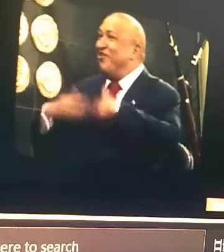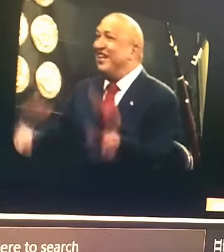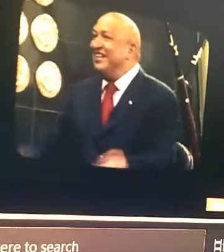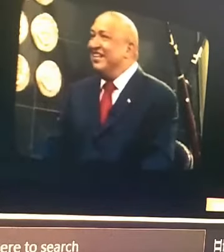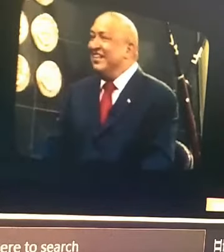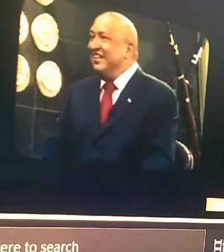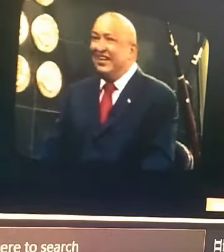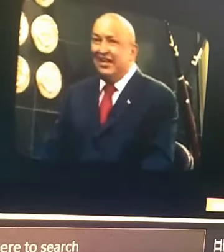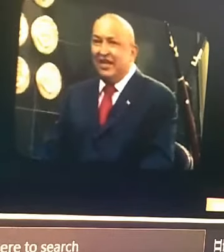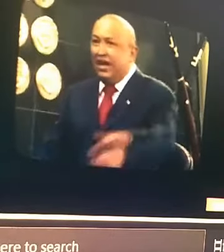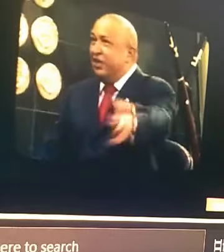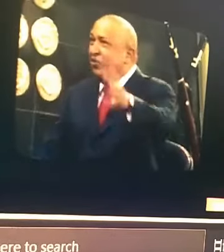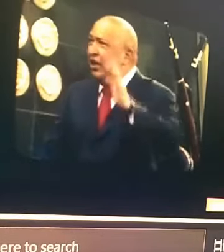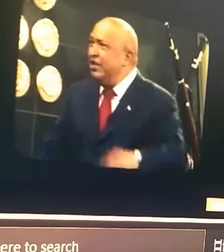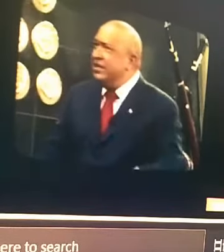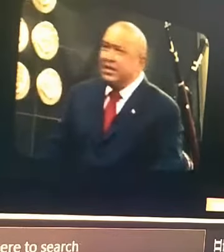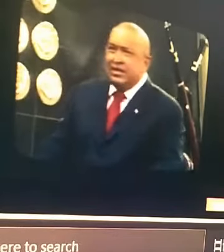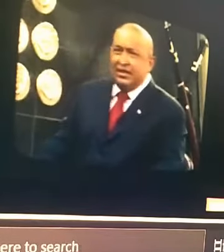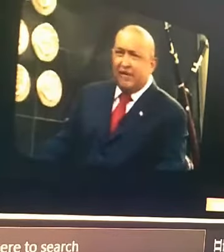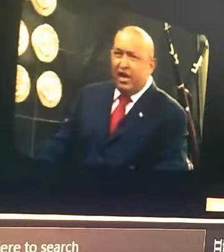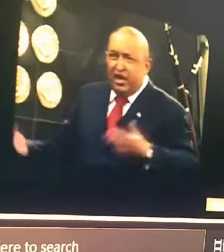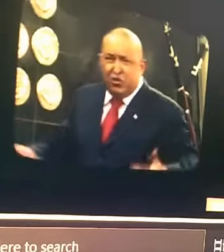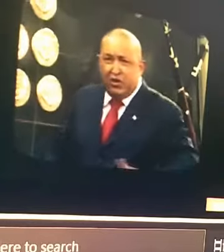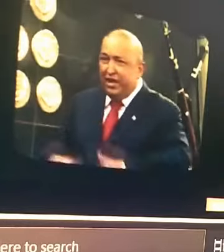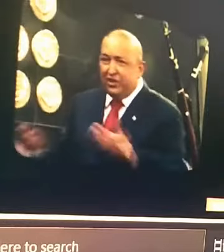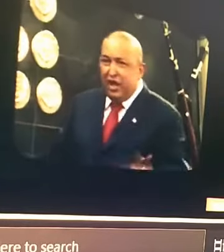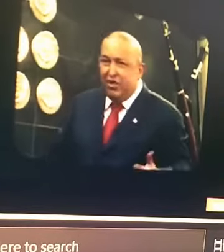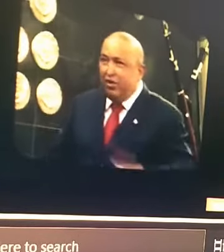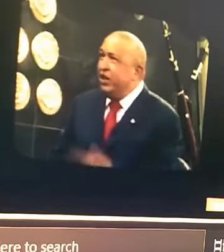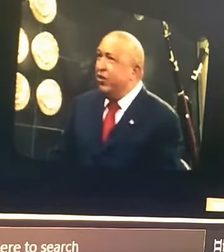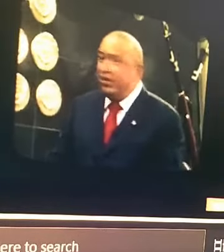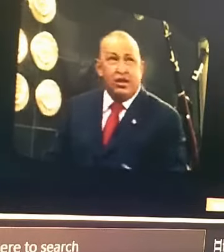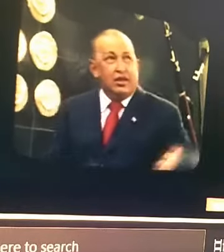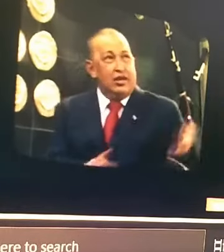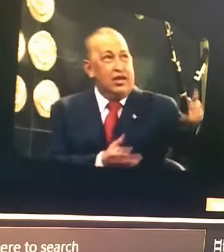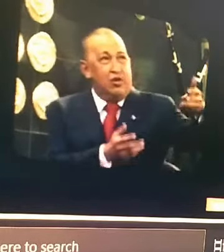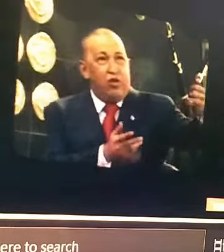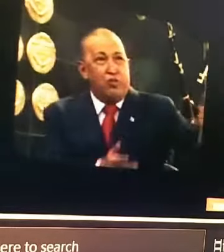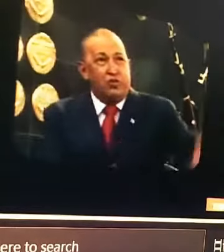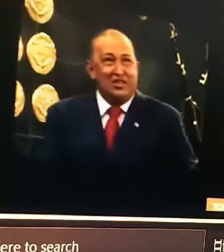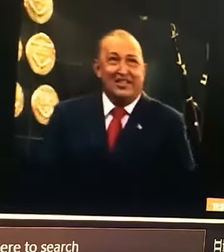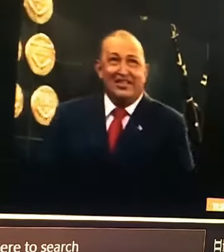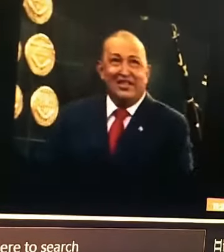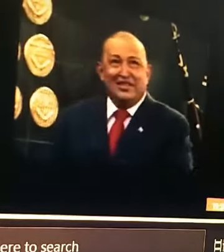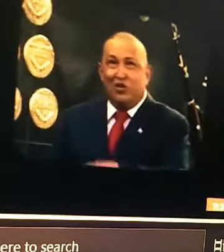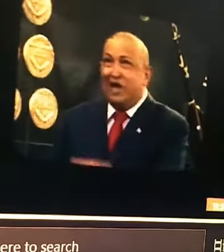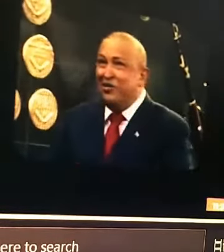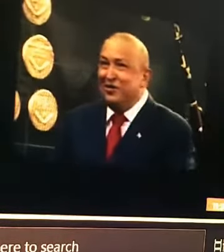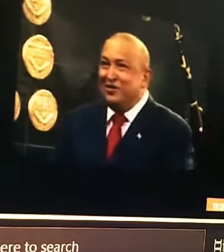aflorar el llanerito aquel. El llanero, el venezolano, el luchador, el corpus,